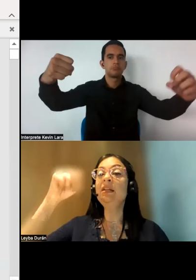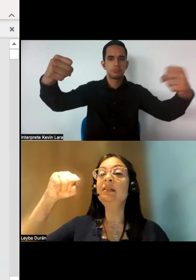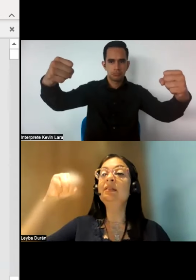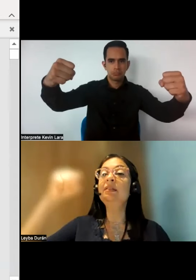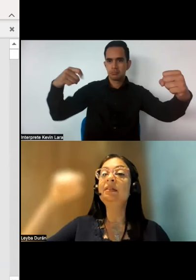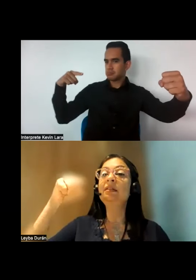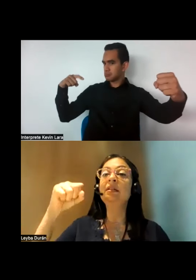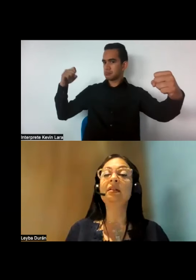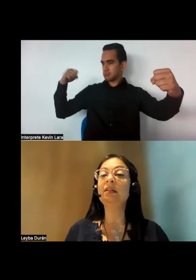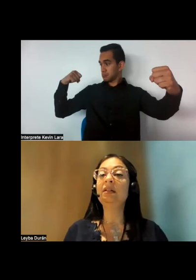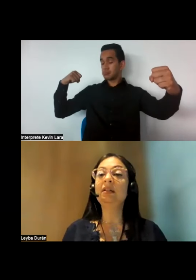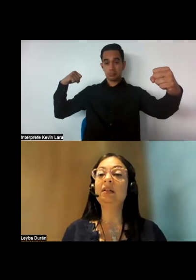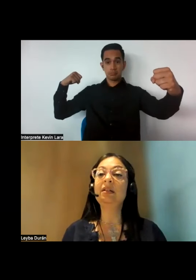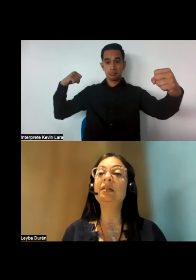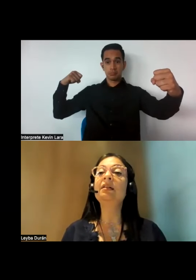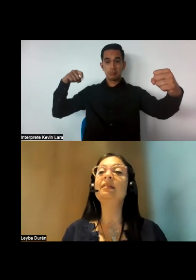¿Sí?